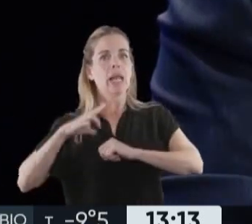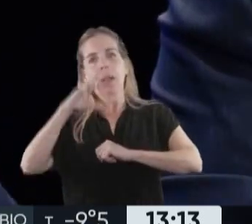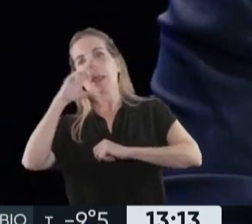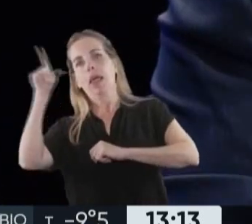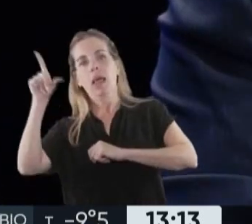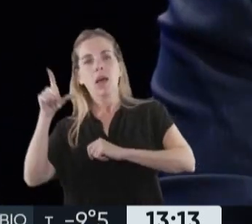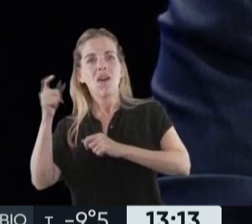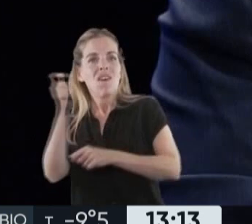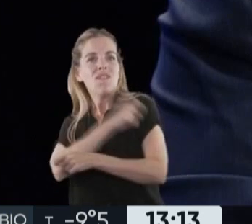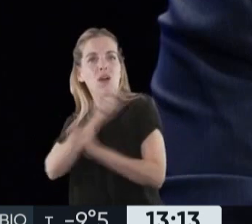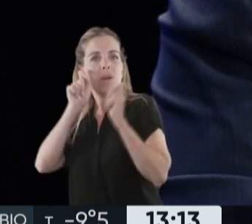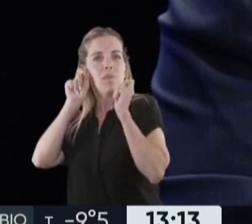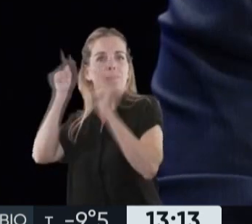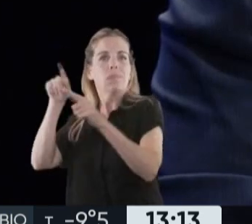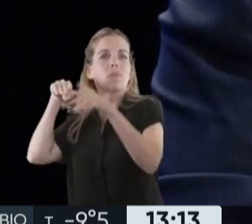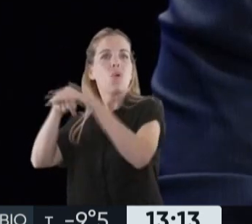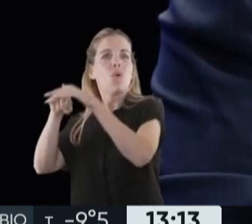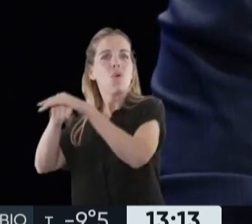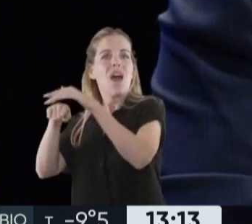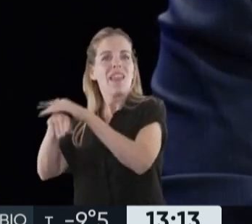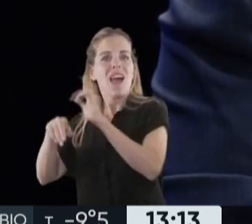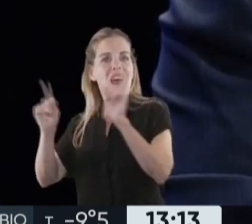no la distribuyeron en el mundo.